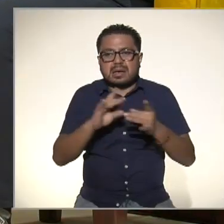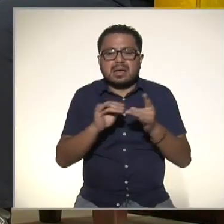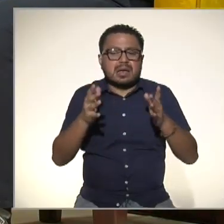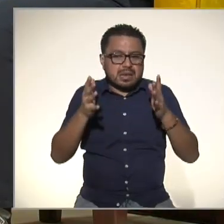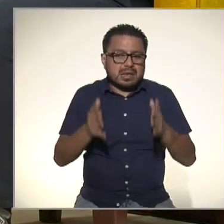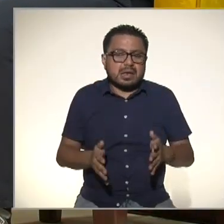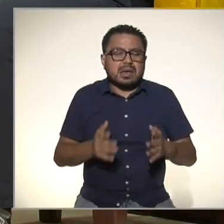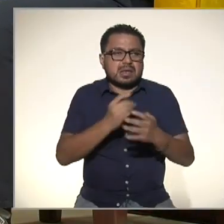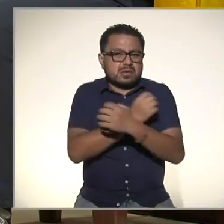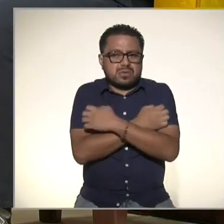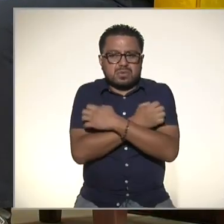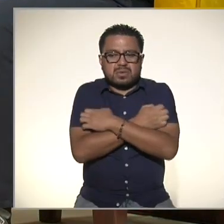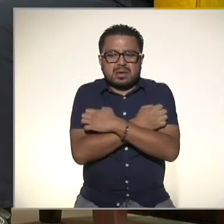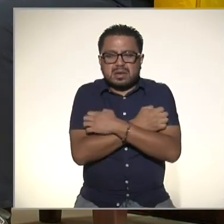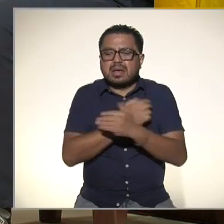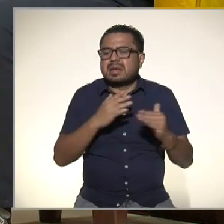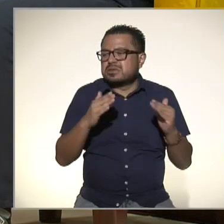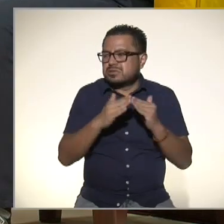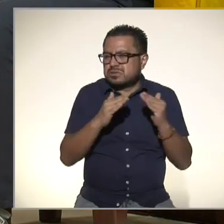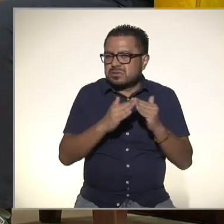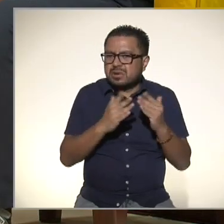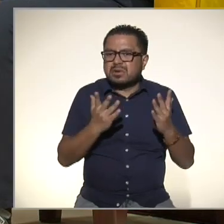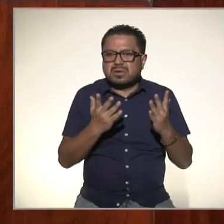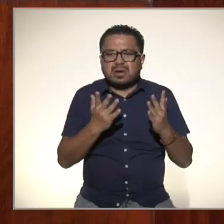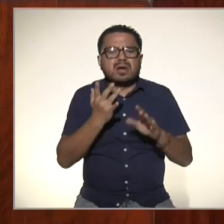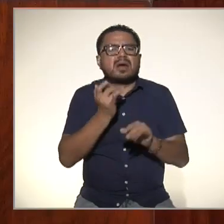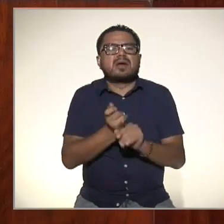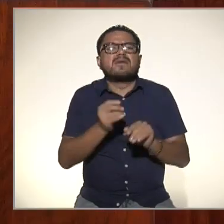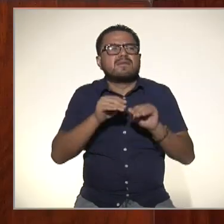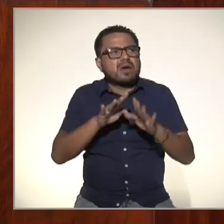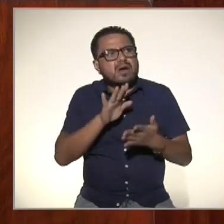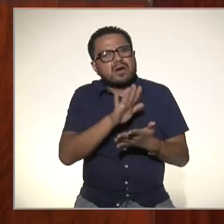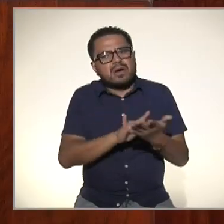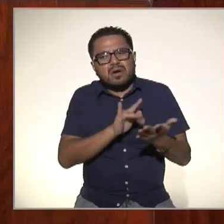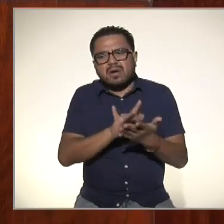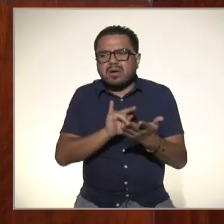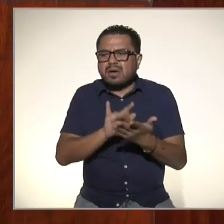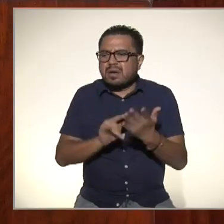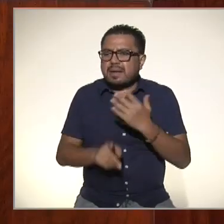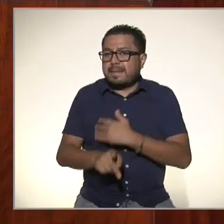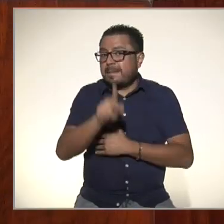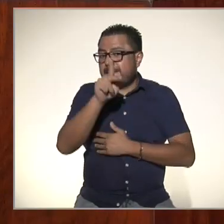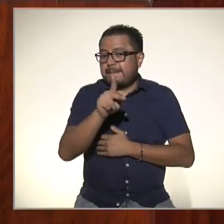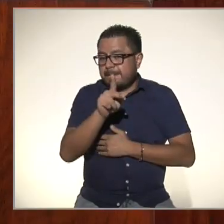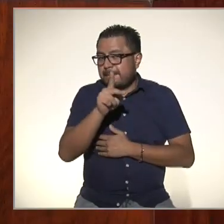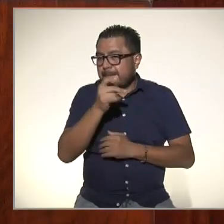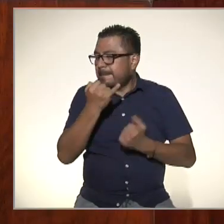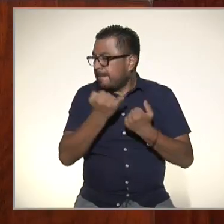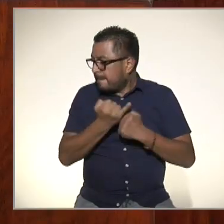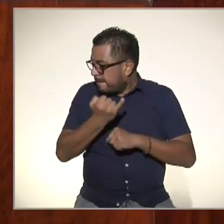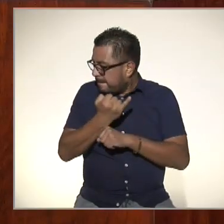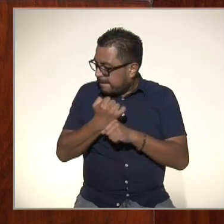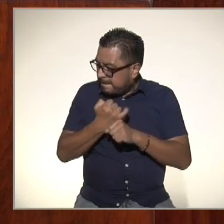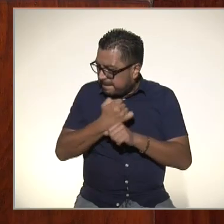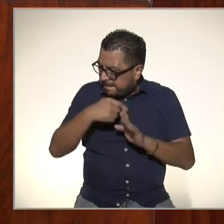acá de educación en casa, informarnos, ¿no? Pero sobre todo también la autoexploración. Me parece que es importante